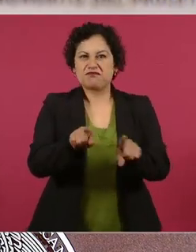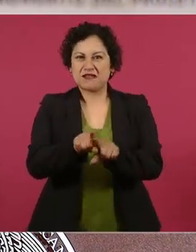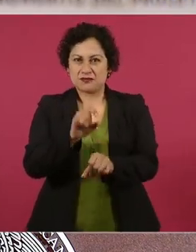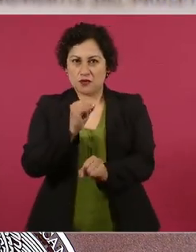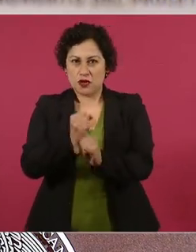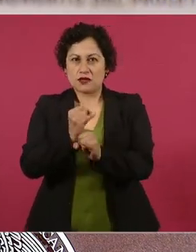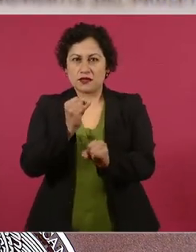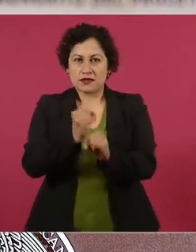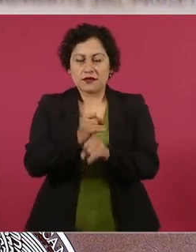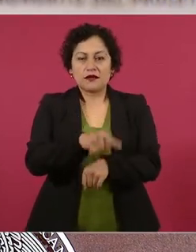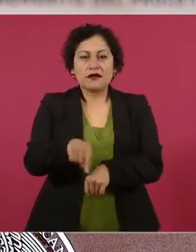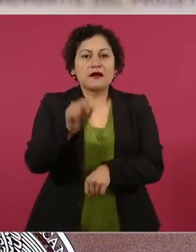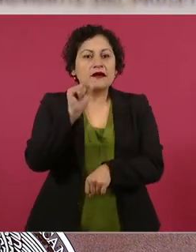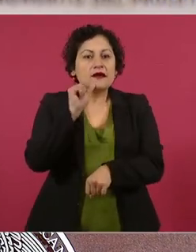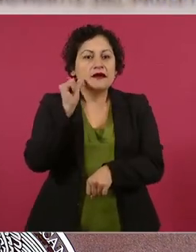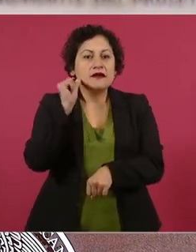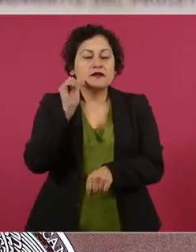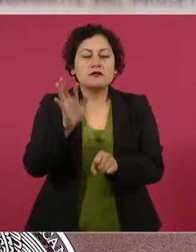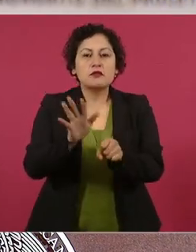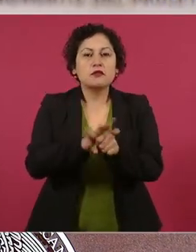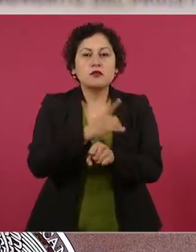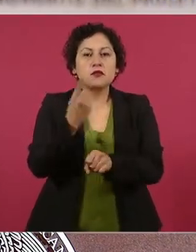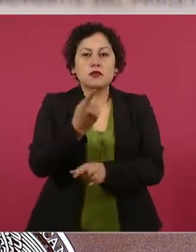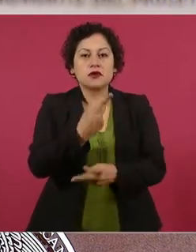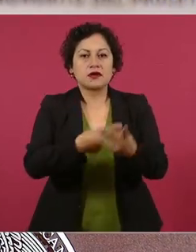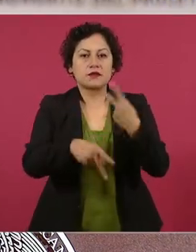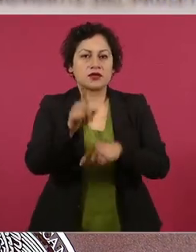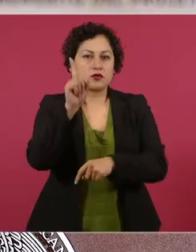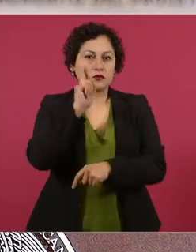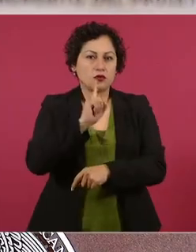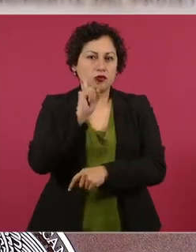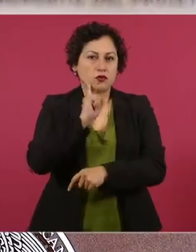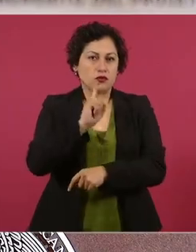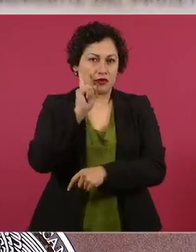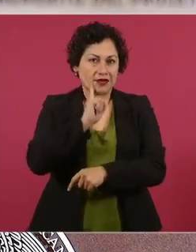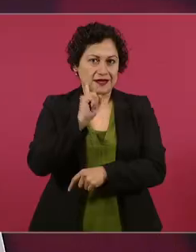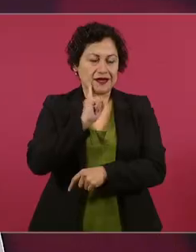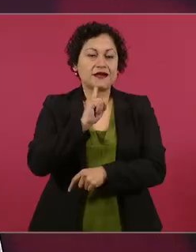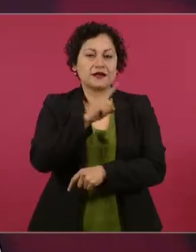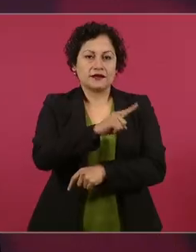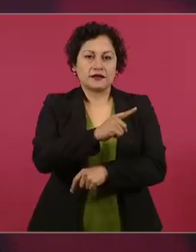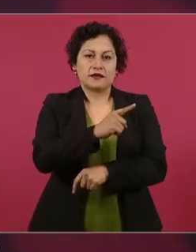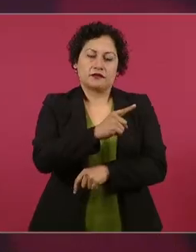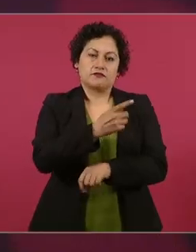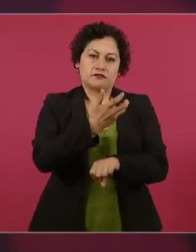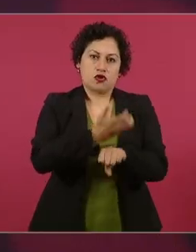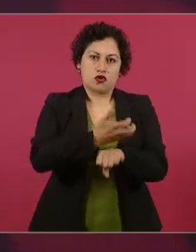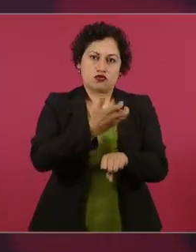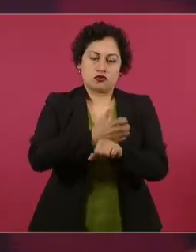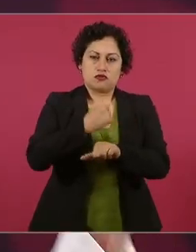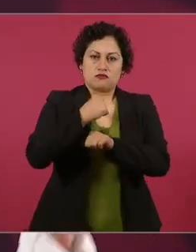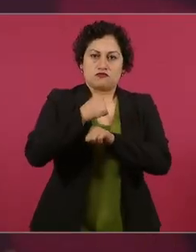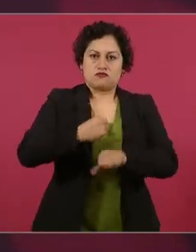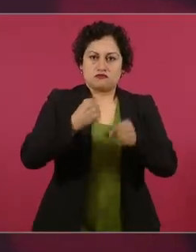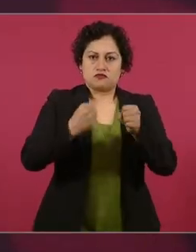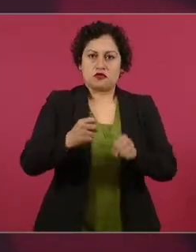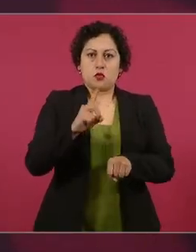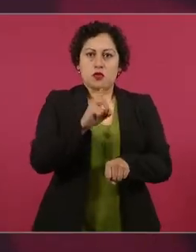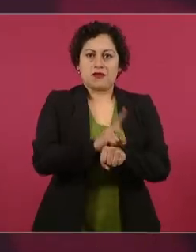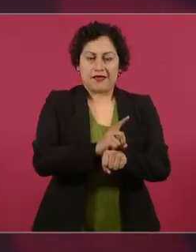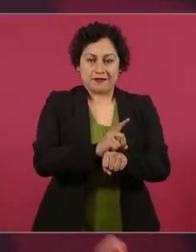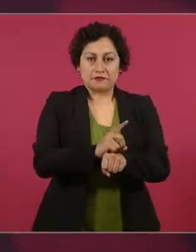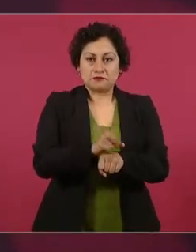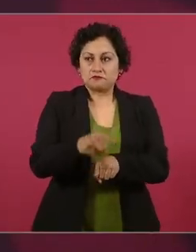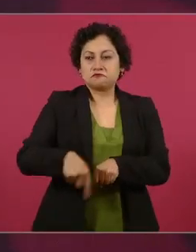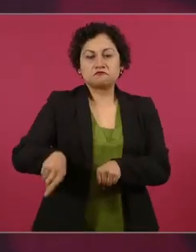de Elizabeth Sherwood Randall, que es la asesora de seguridad de la Casa Blanca, se habló sobre el tema y